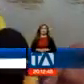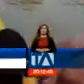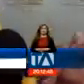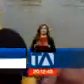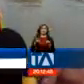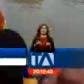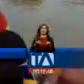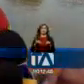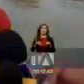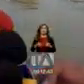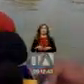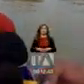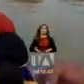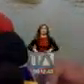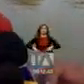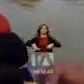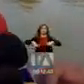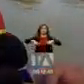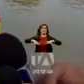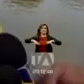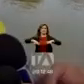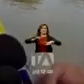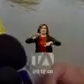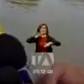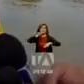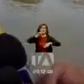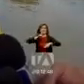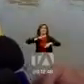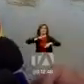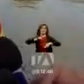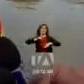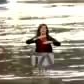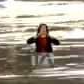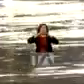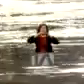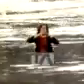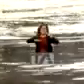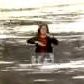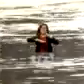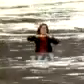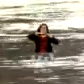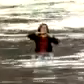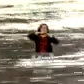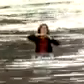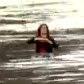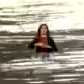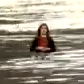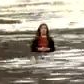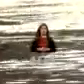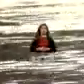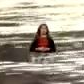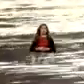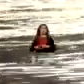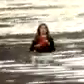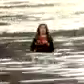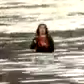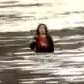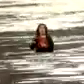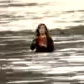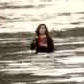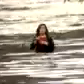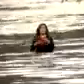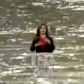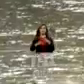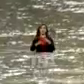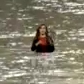esta llena, ya cada parte poquito para hundirse las casas. Otros moradores no tuvieron esa suerte y no pudieron